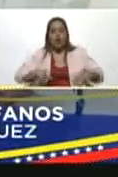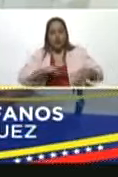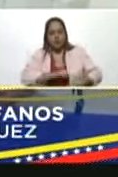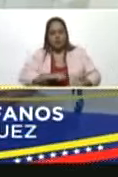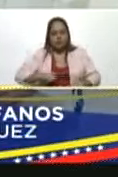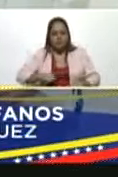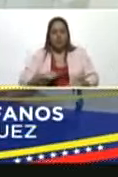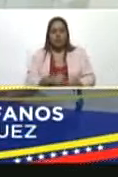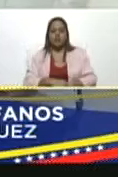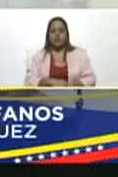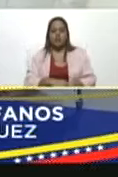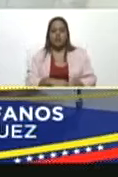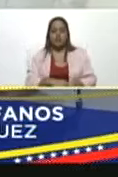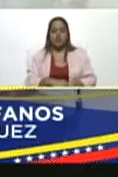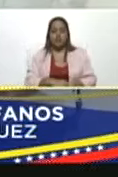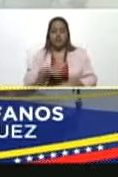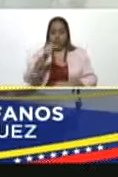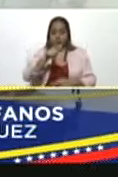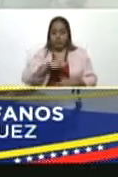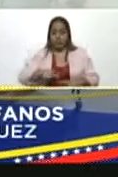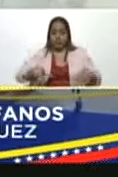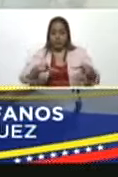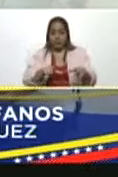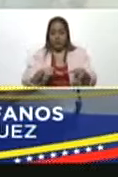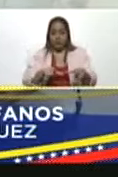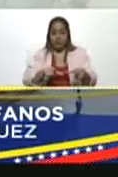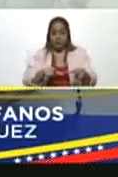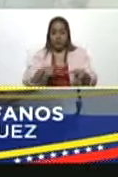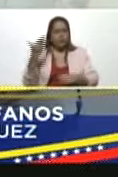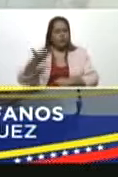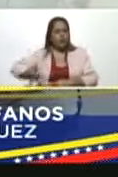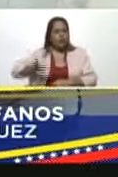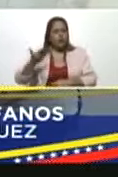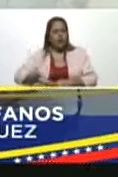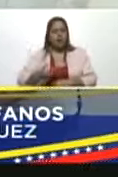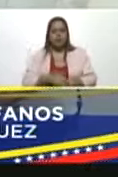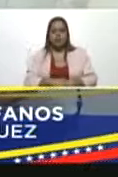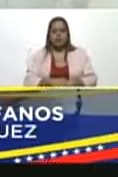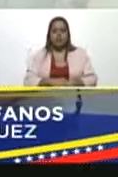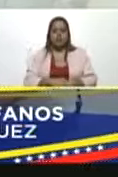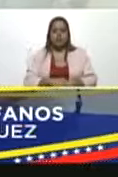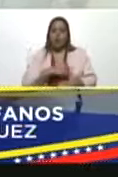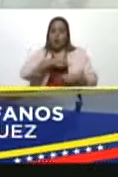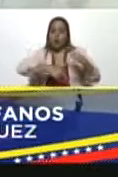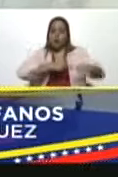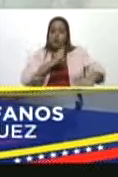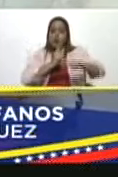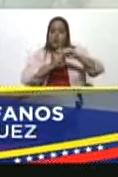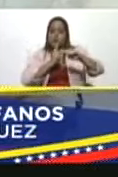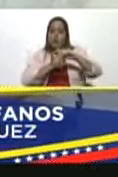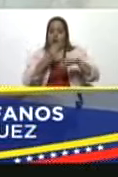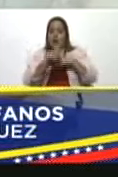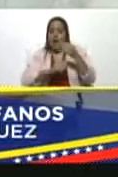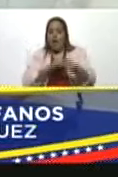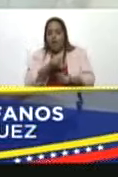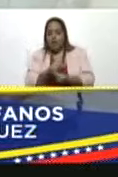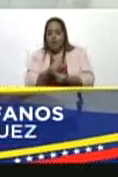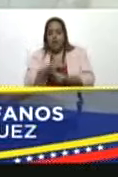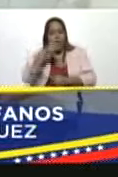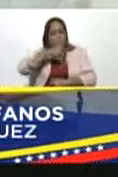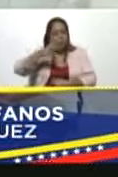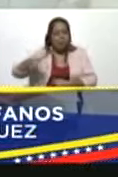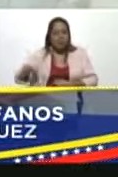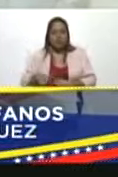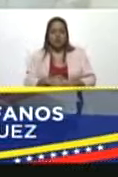electiva, área que tiene gran importancia en vista del impacto que va a tener sobre nuestra